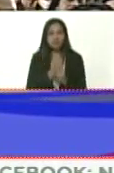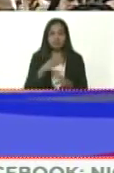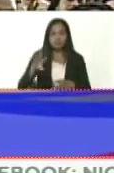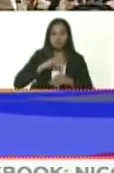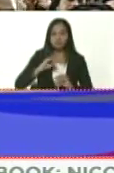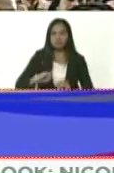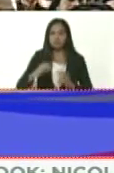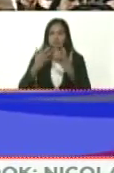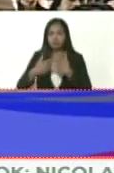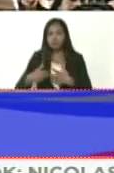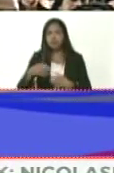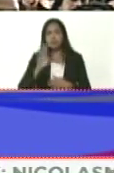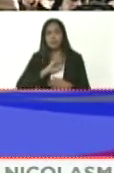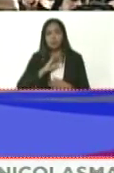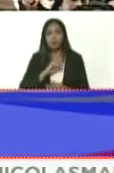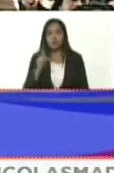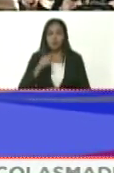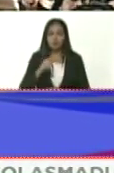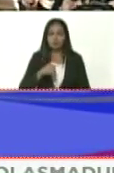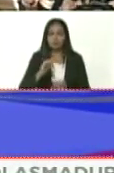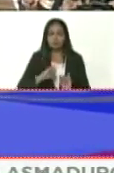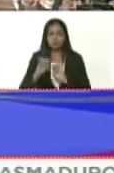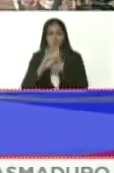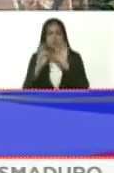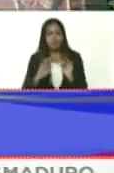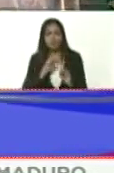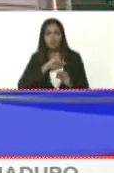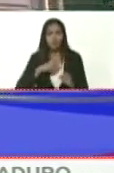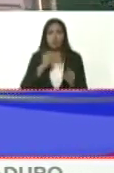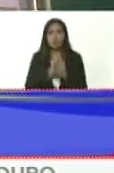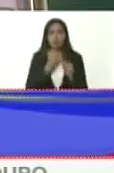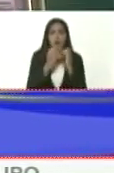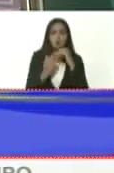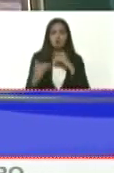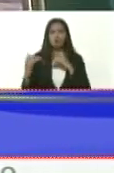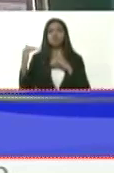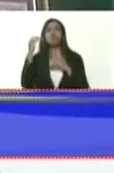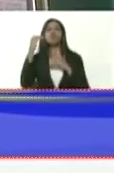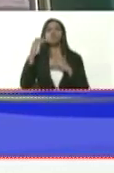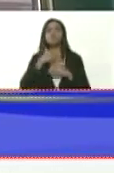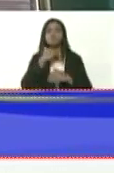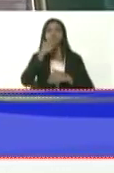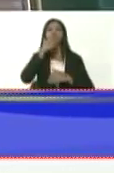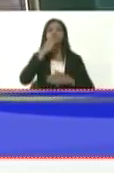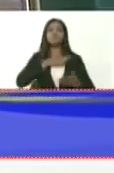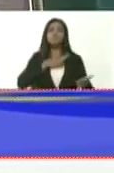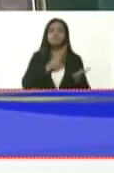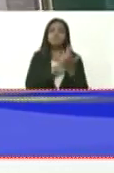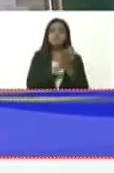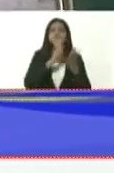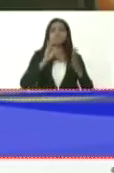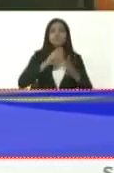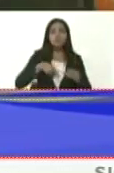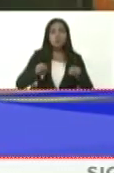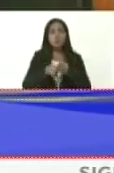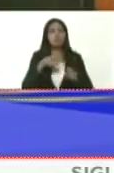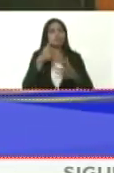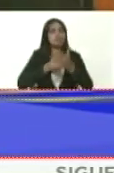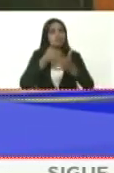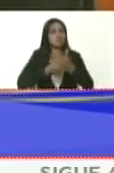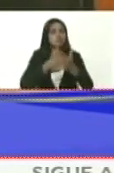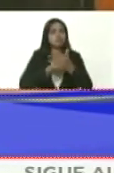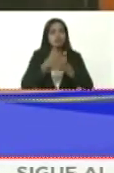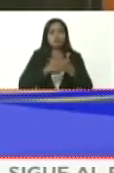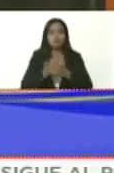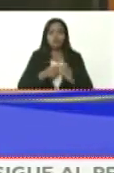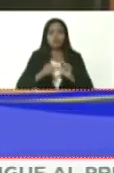a la empresa. Hoy por hoy, nuestros trabajadores tienen la moral en alto. Nuestros trabajadores están empeñados a seguir produciendo